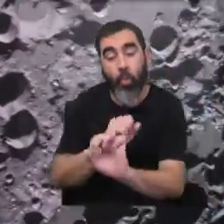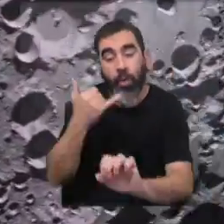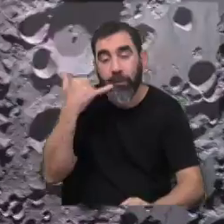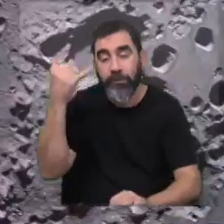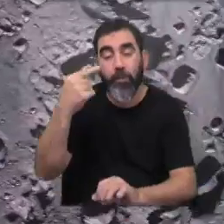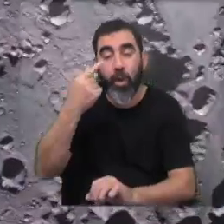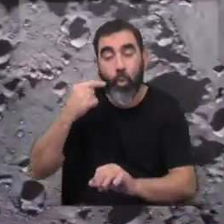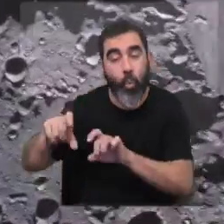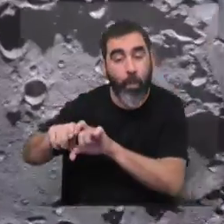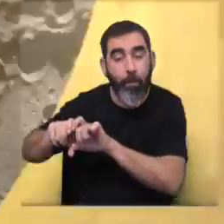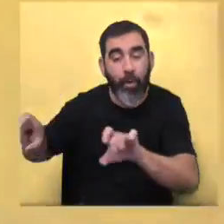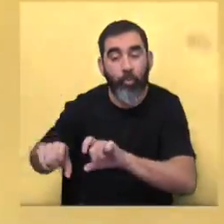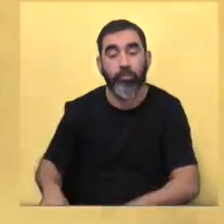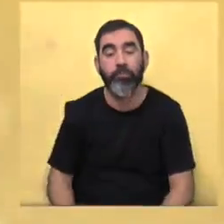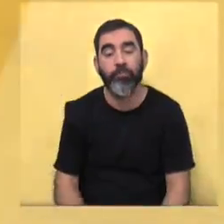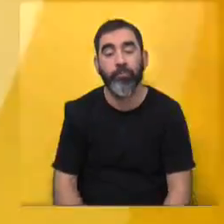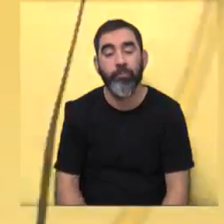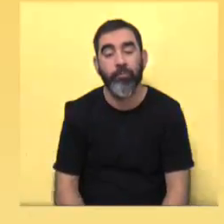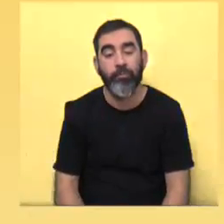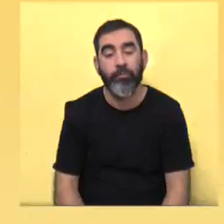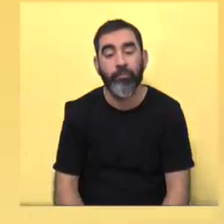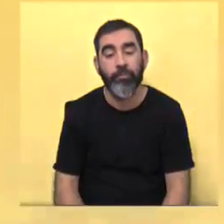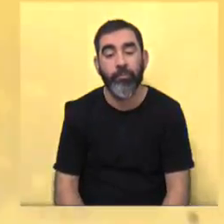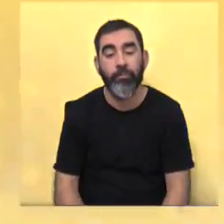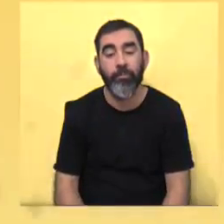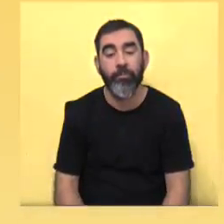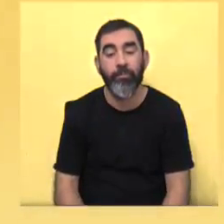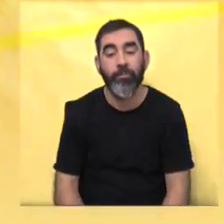al teléfono que se detalla a continuación.